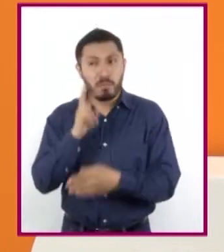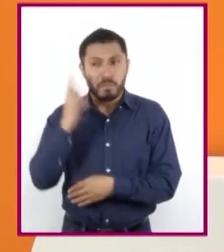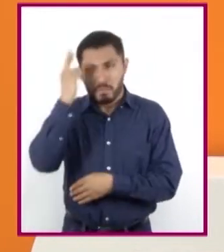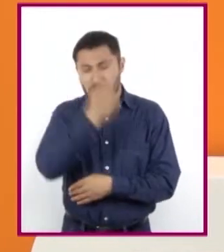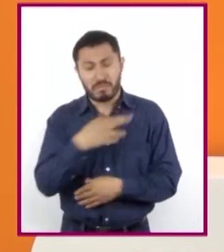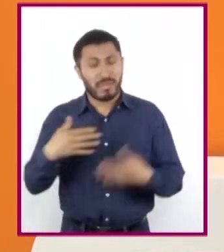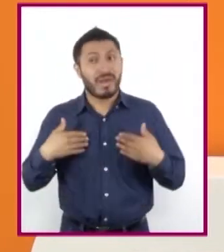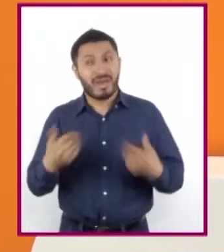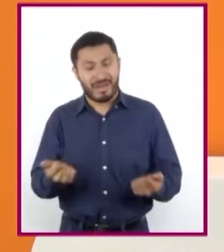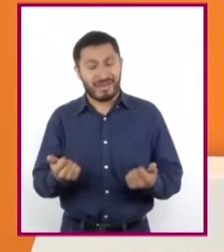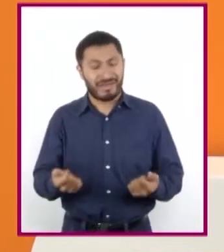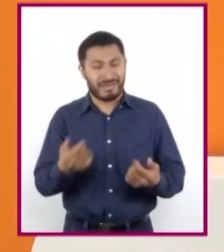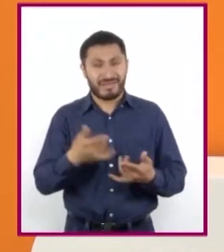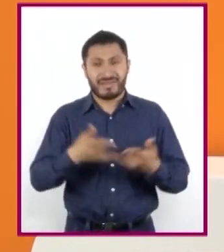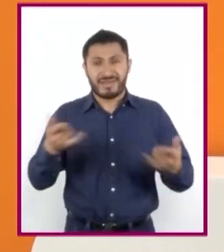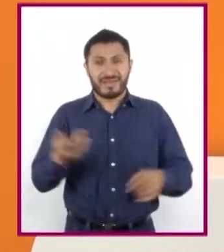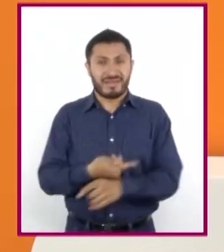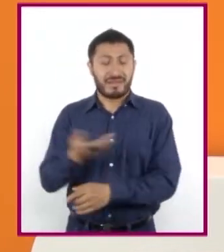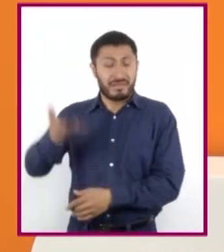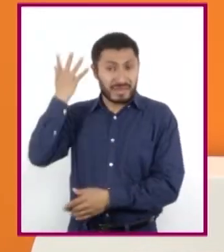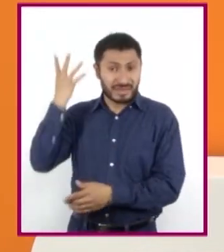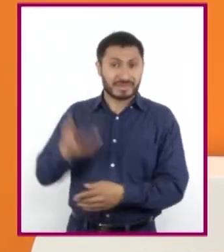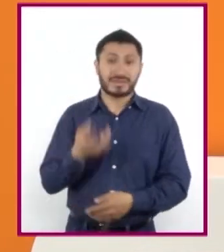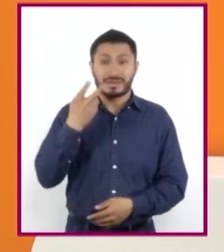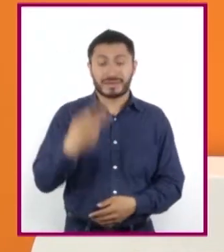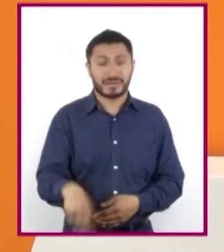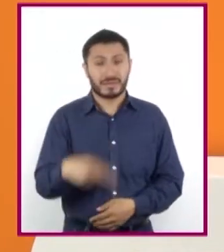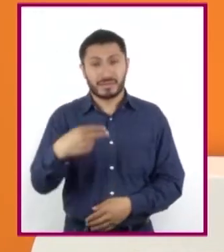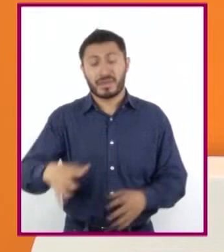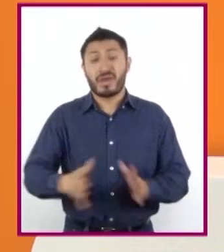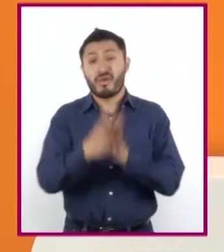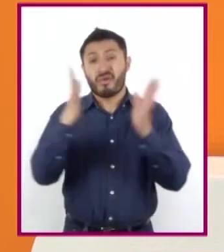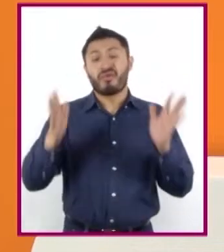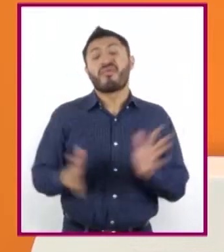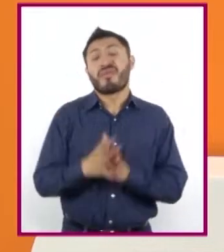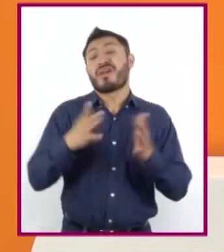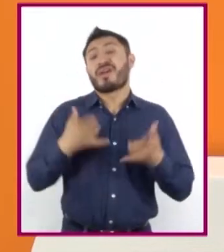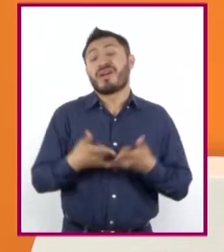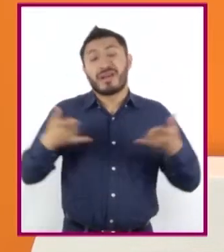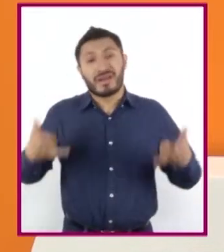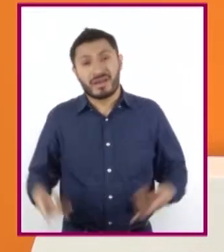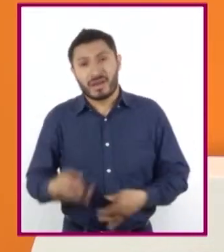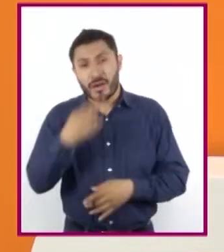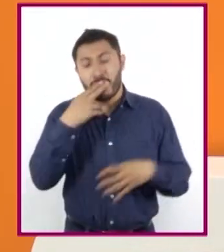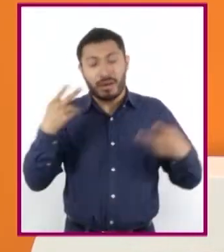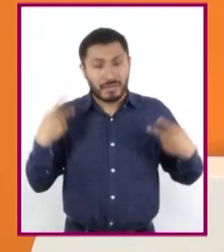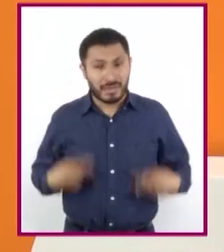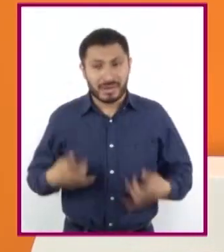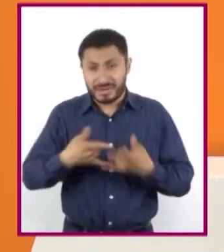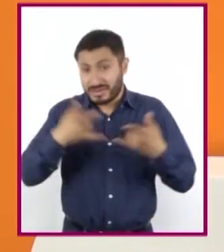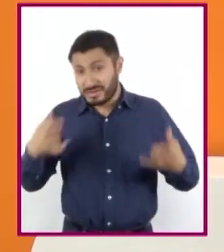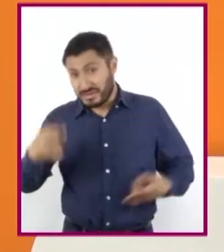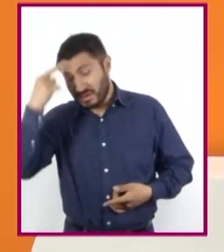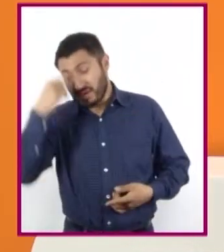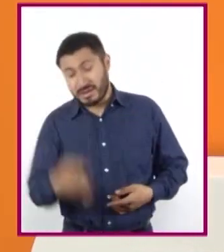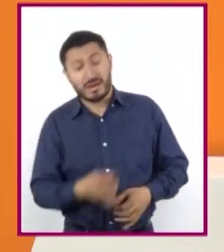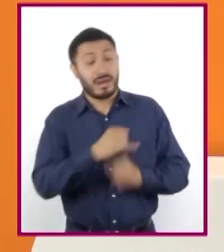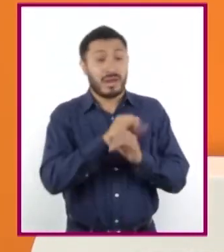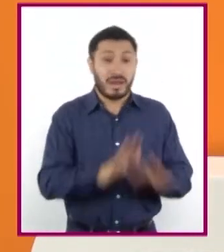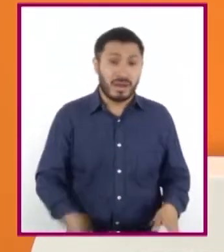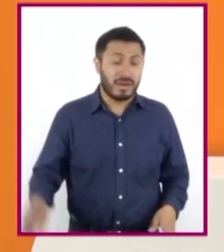llama fuentes históricas y las utilizan los investigadores para adquirir información